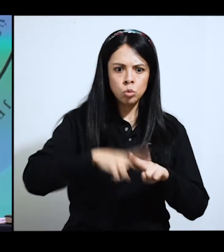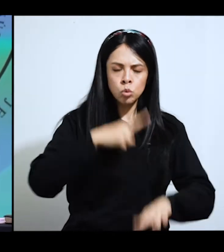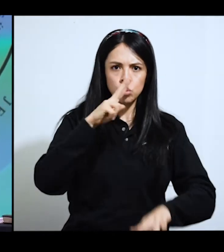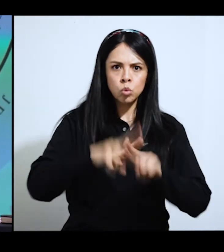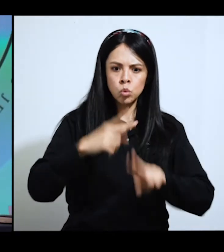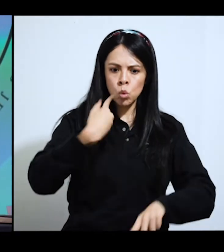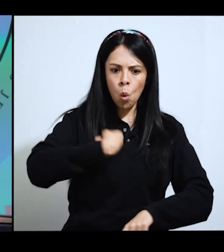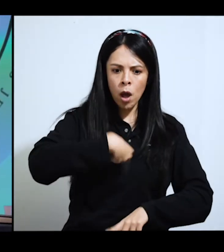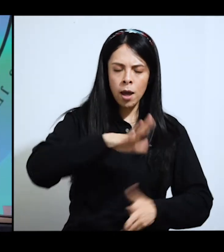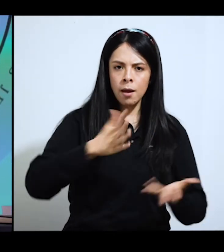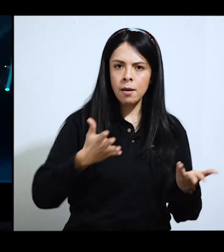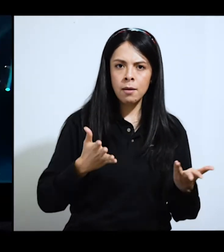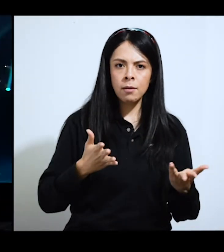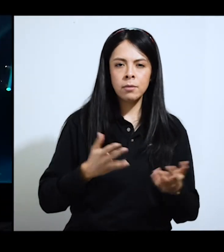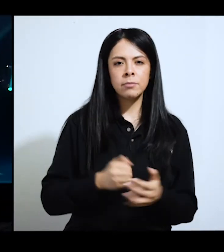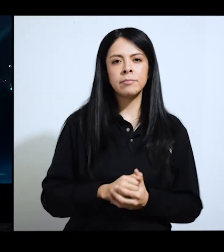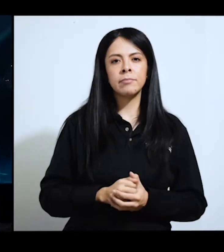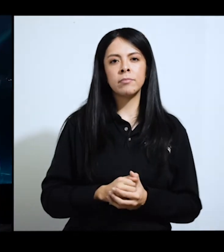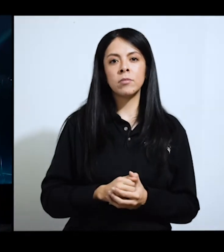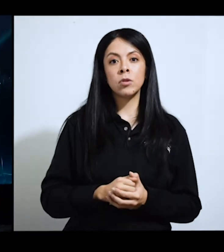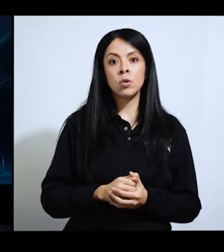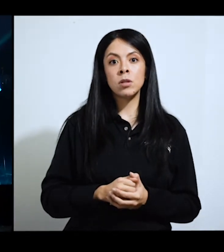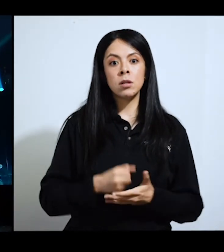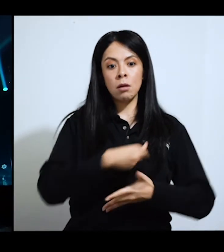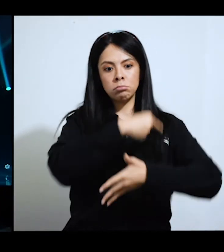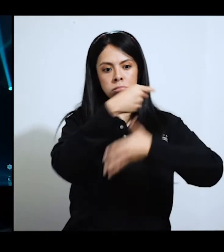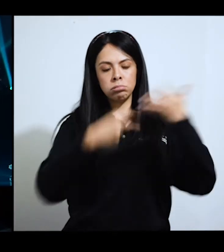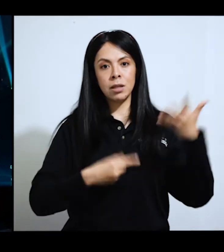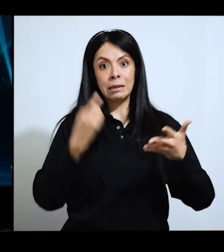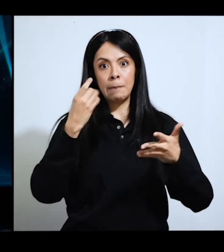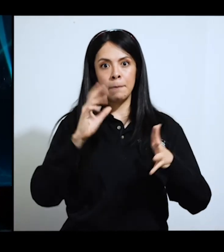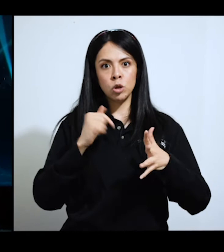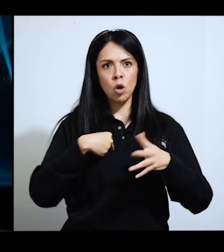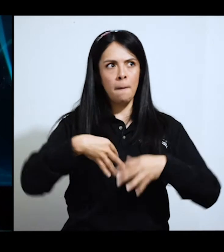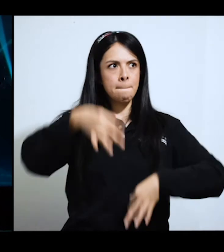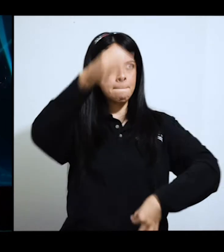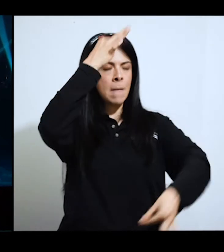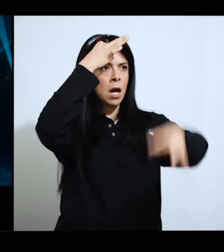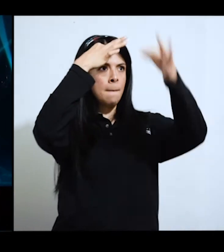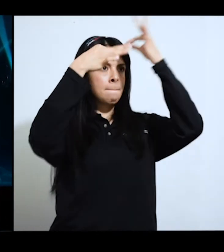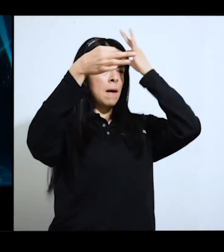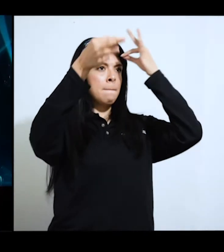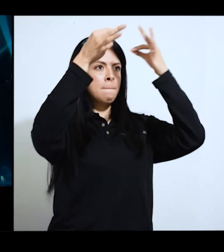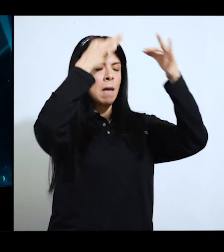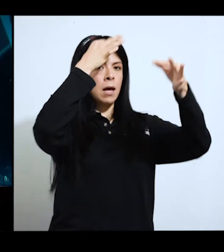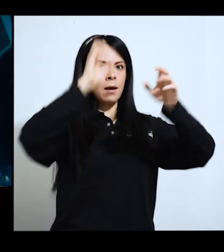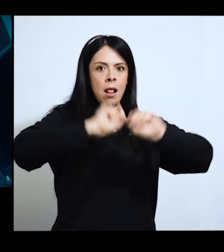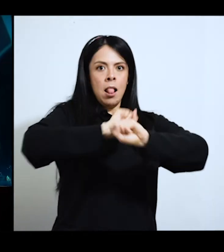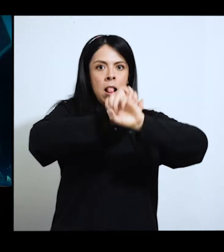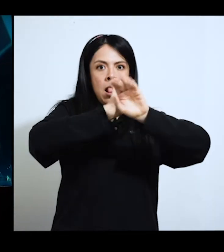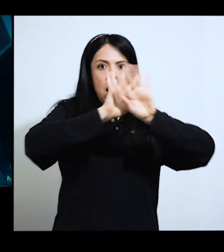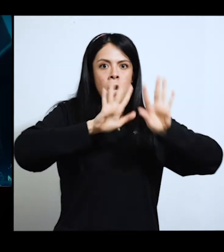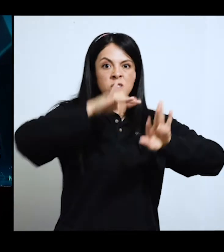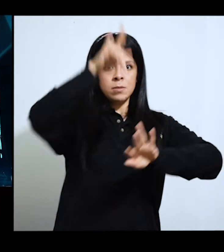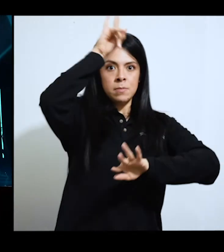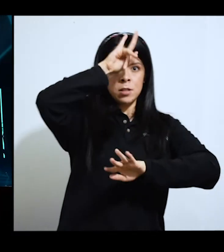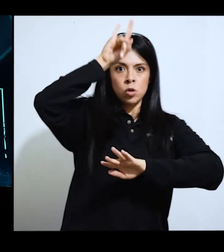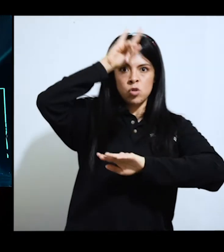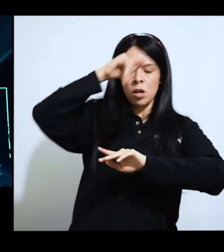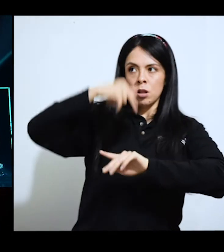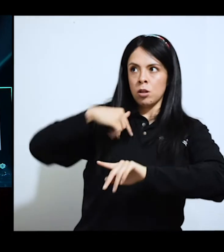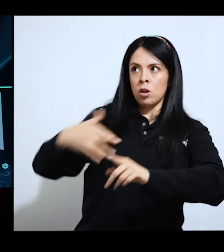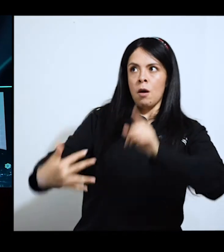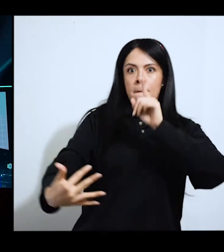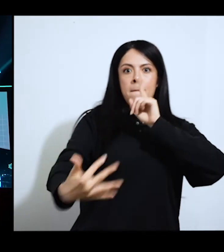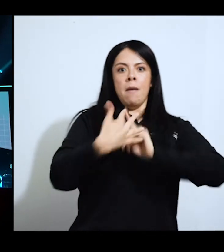Entonces, si de repente llegan esos pensamientos, es una clara muestra de que hay algún tipo de